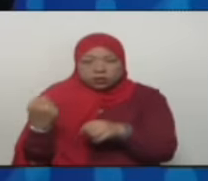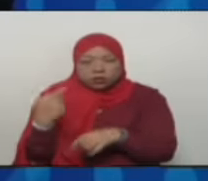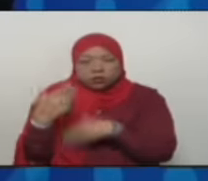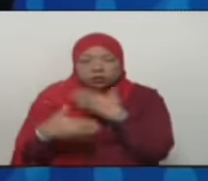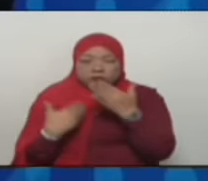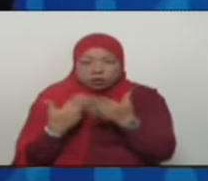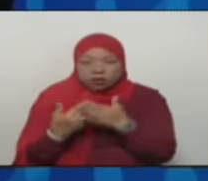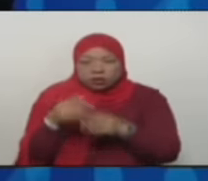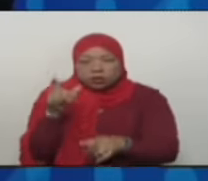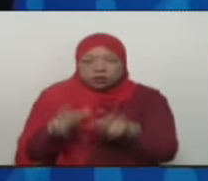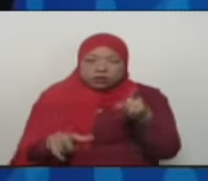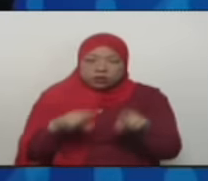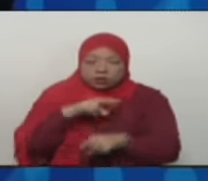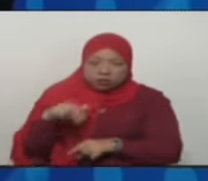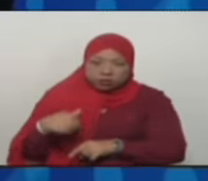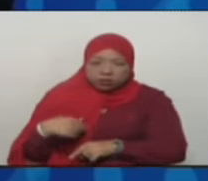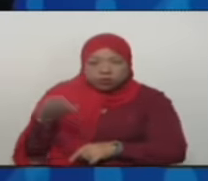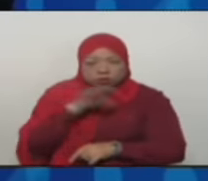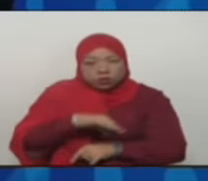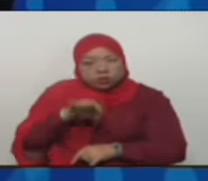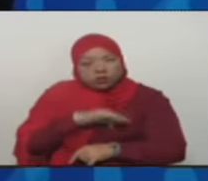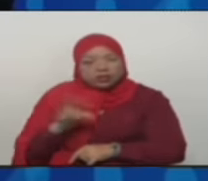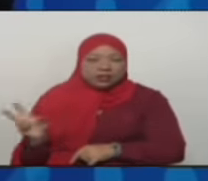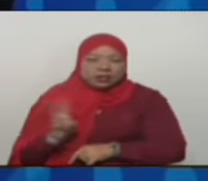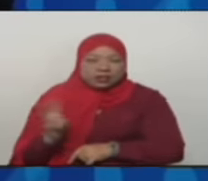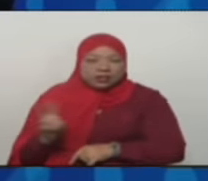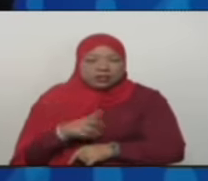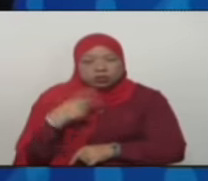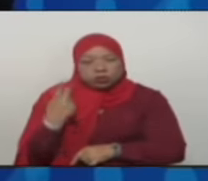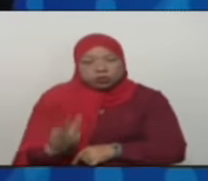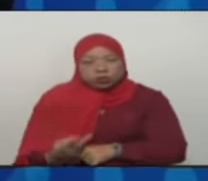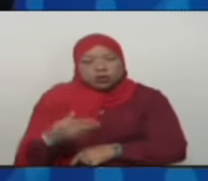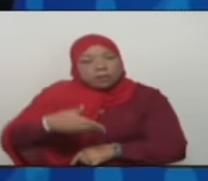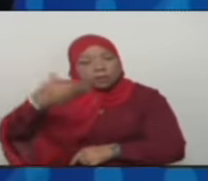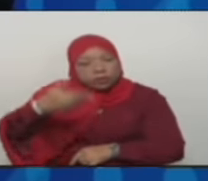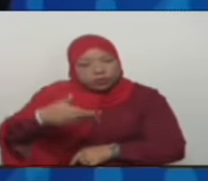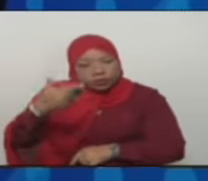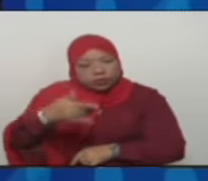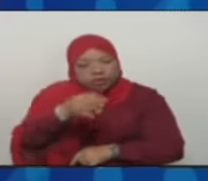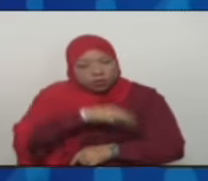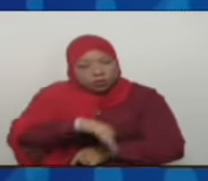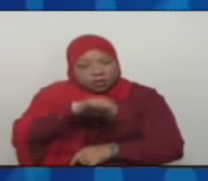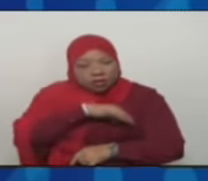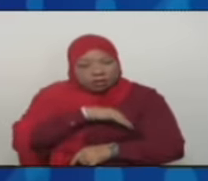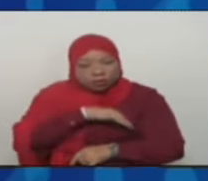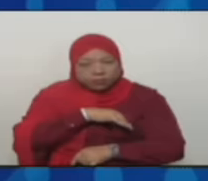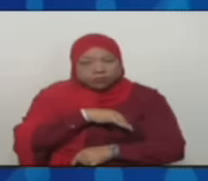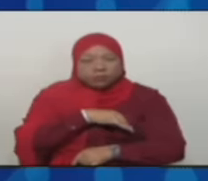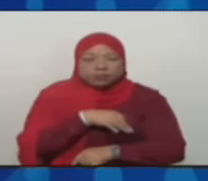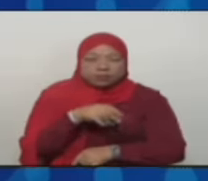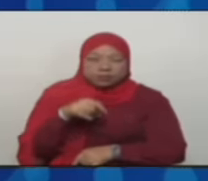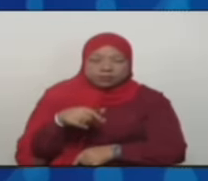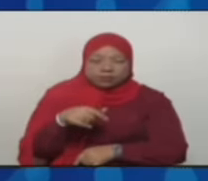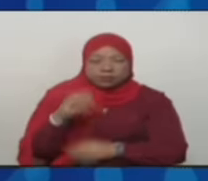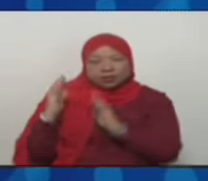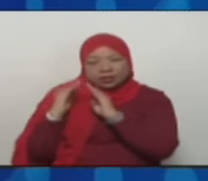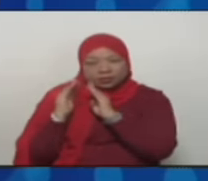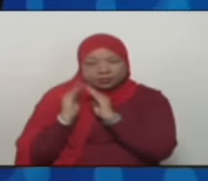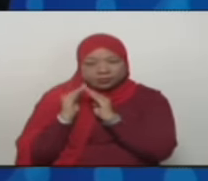vacunando a nuestra sociedad con las dos armas más poderosas que tenemos. Que tienes tú en tu